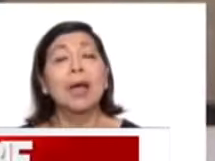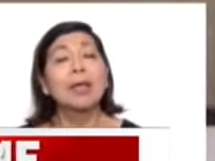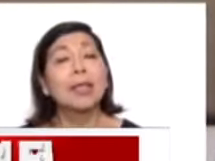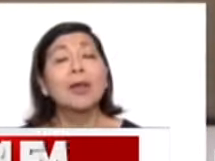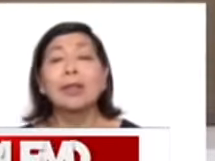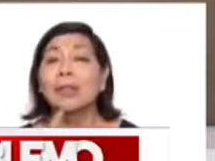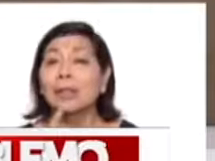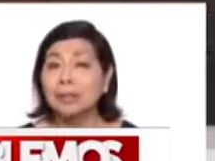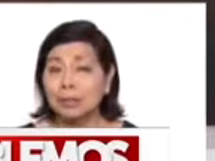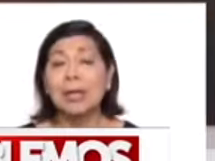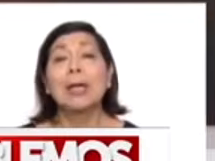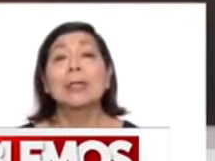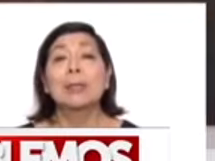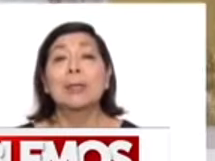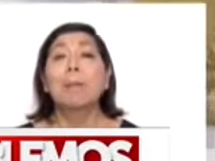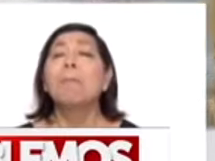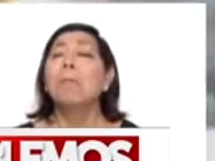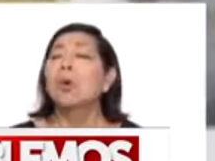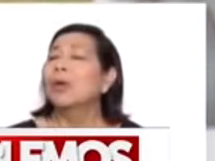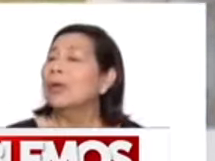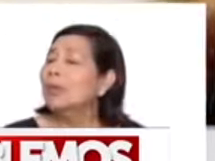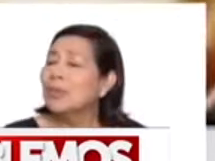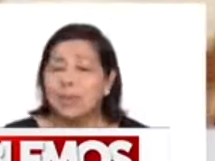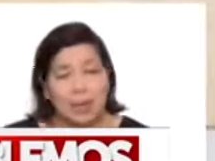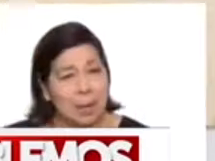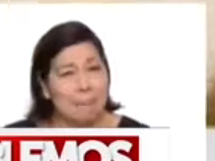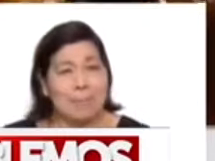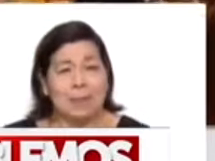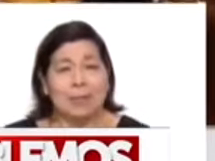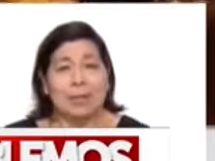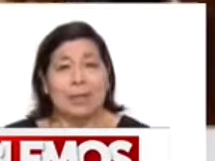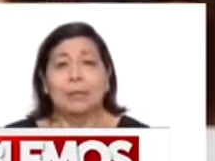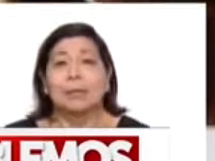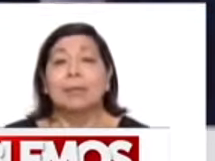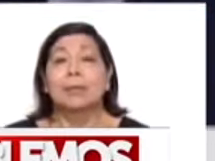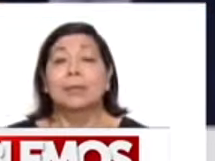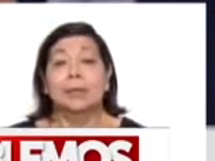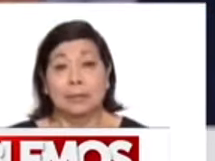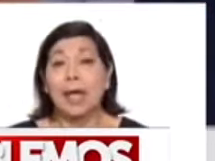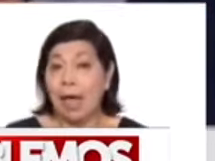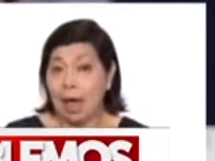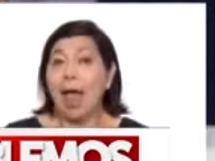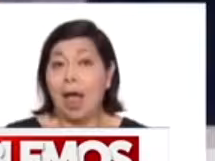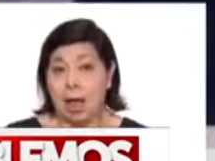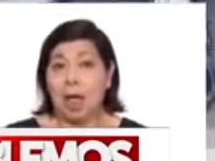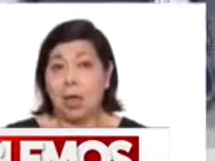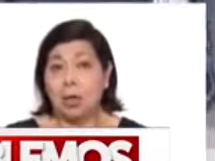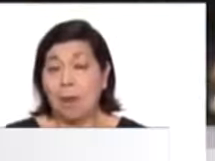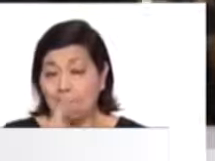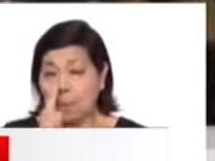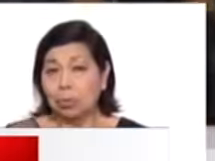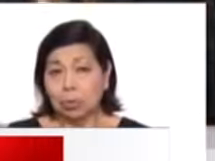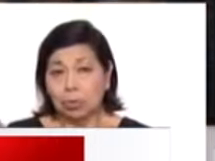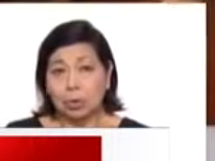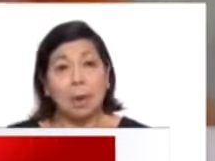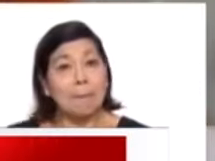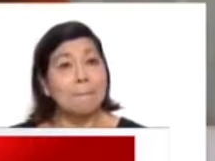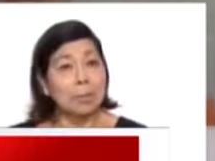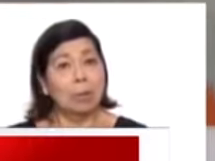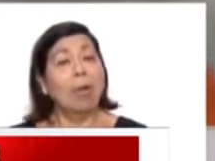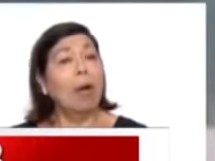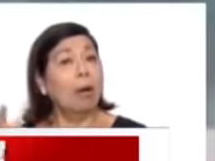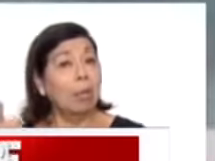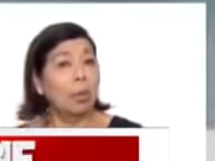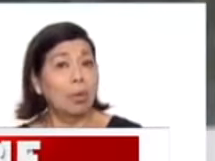Quiero finalmente comentarles, porque es algo muy importante para nosotros, que este año el Perú recibirá a los